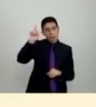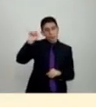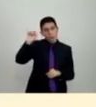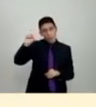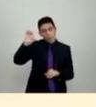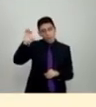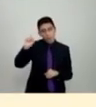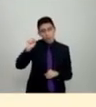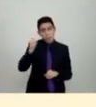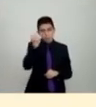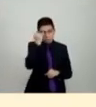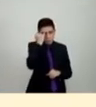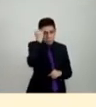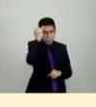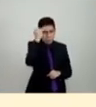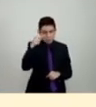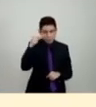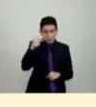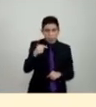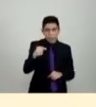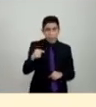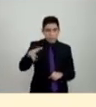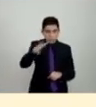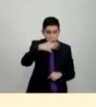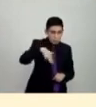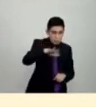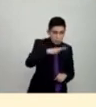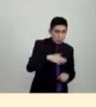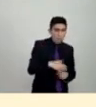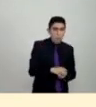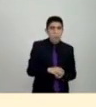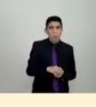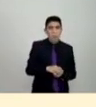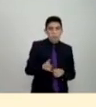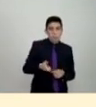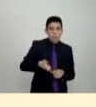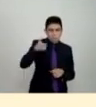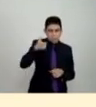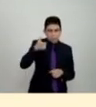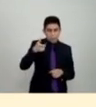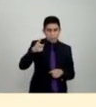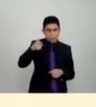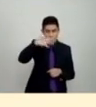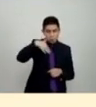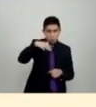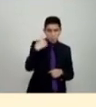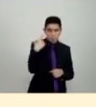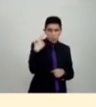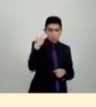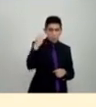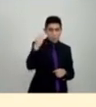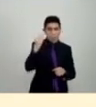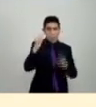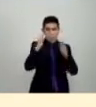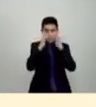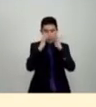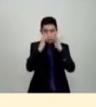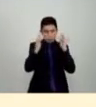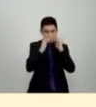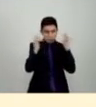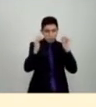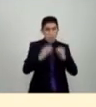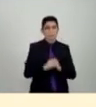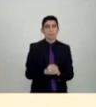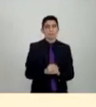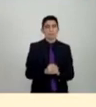se va buscando las armas, bueno, se va para París, que fue un poco siguiendo mi propia vida. Yo me fui a